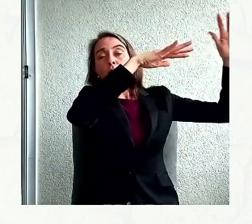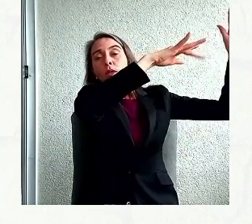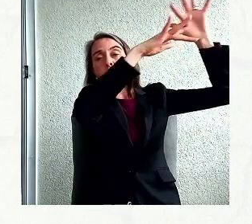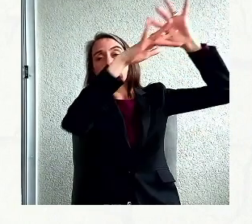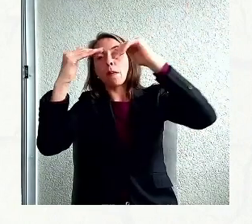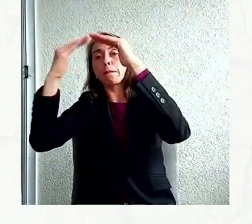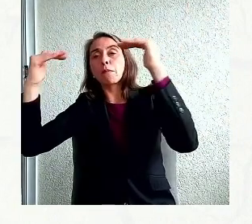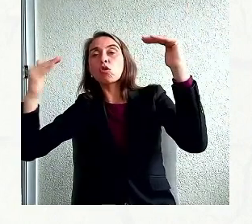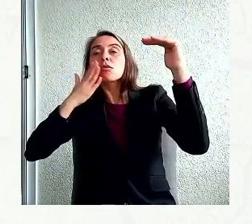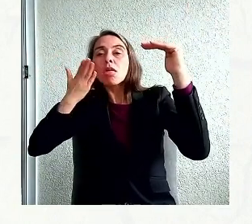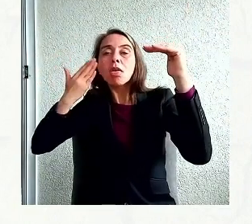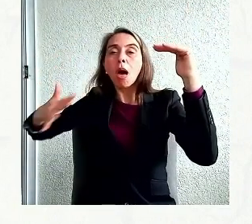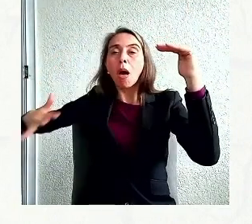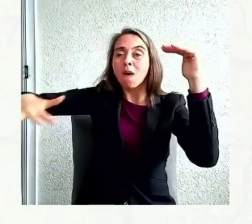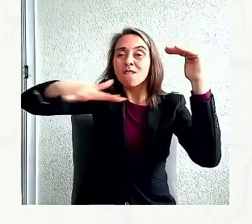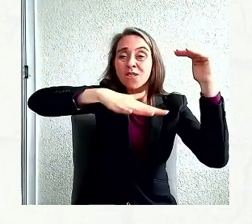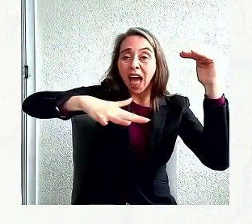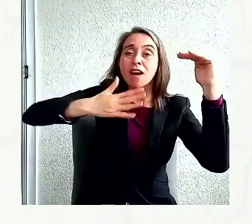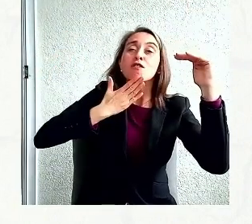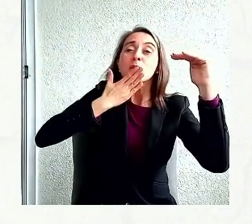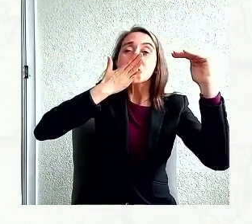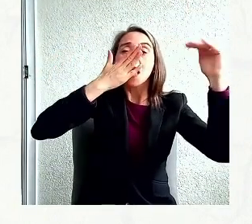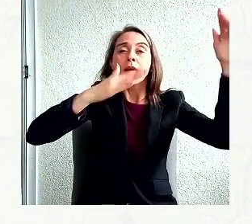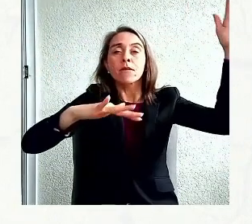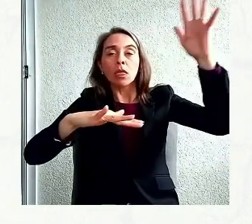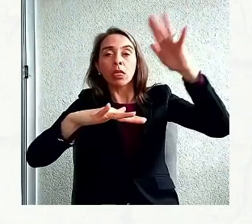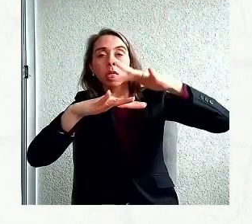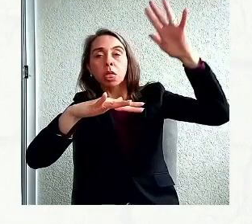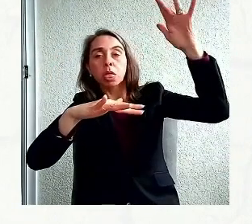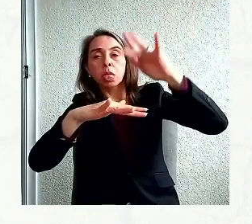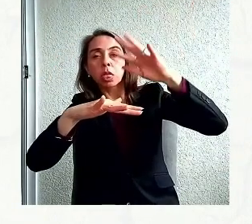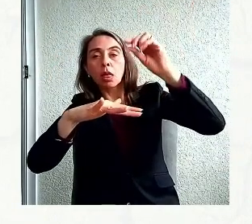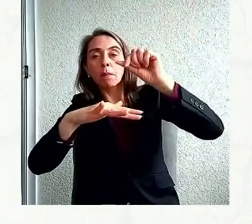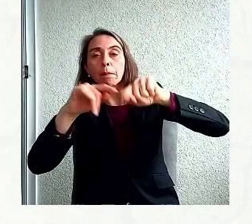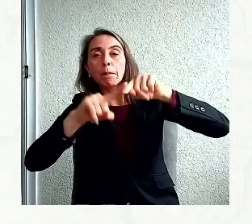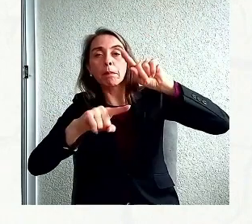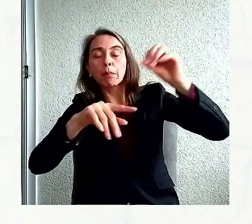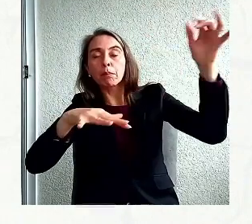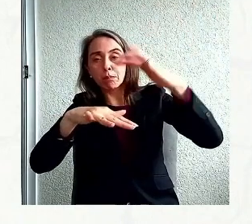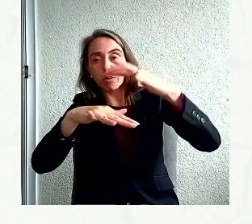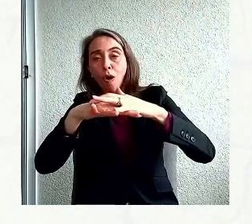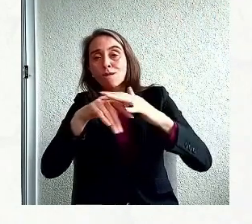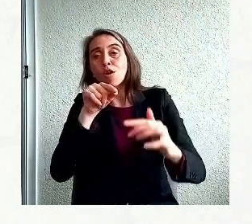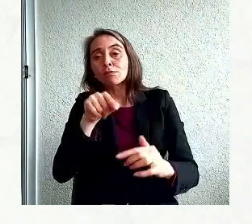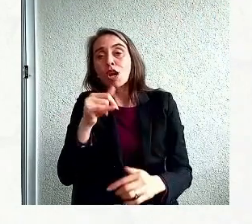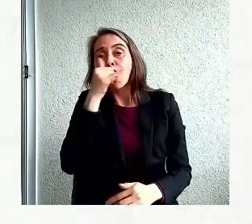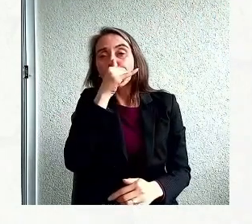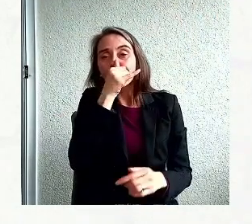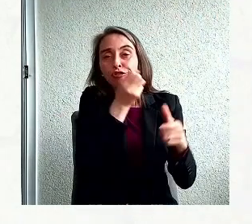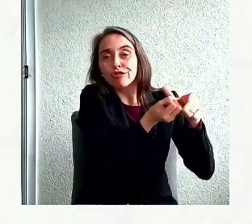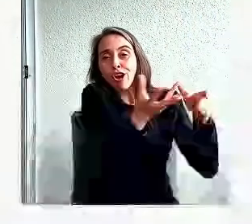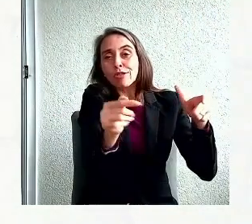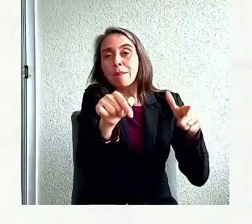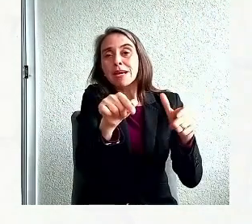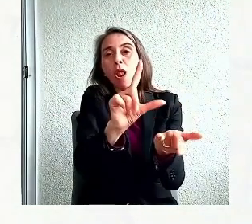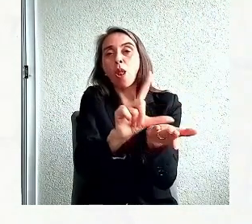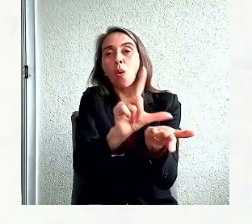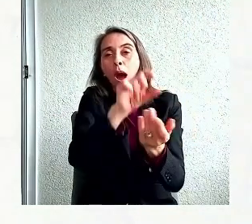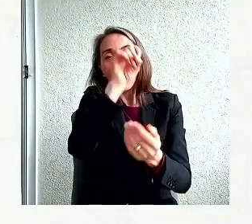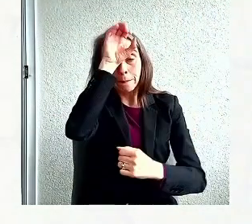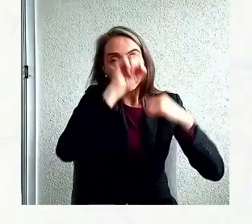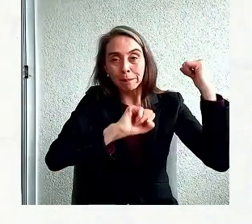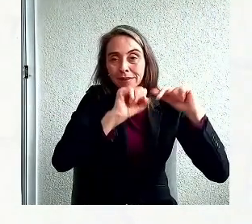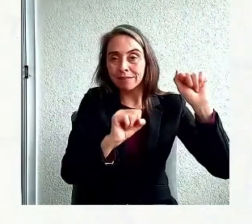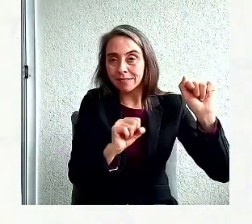descartar los efectos de la contaminación posible que podría haber estado llegando desde Santiago por transporte de contaminantes, realizamos un estudio